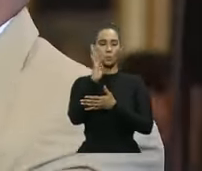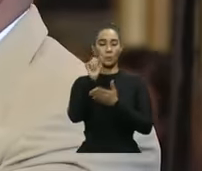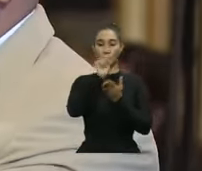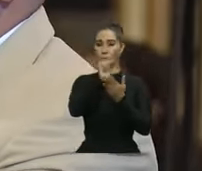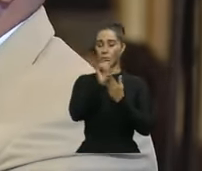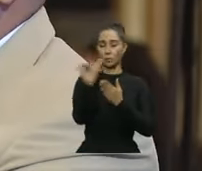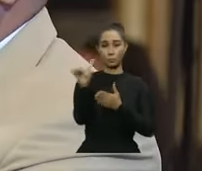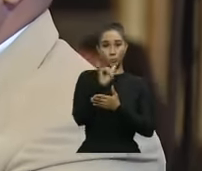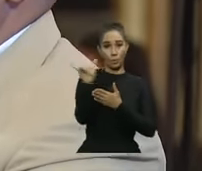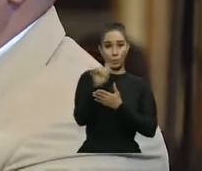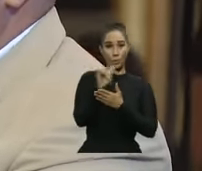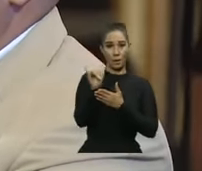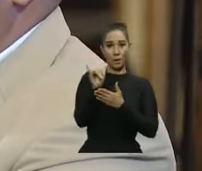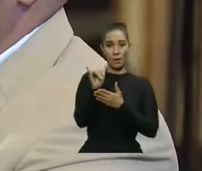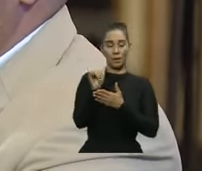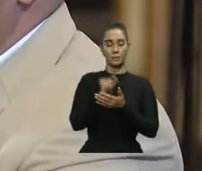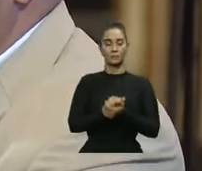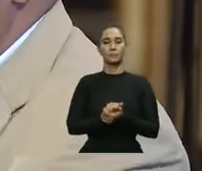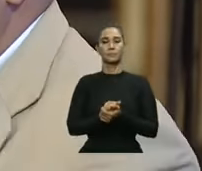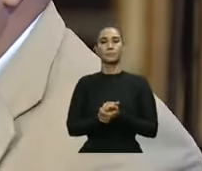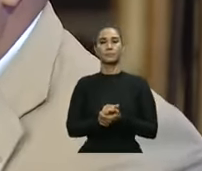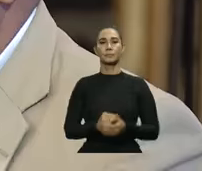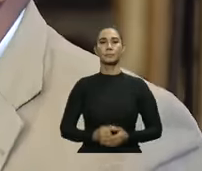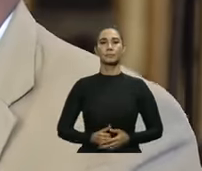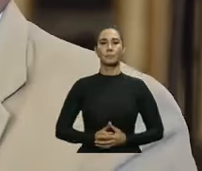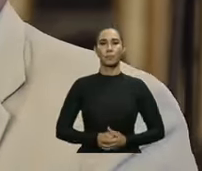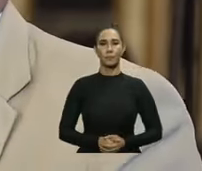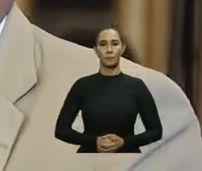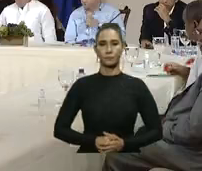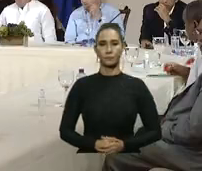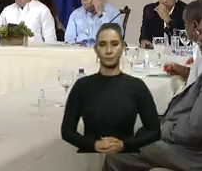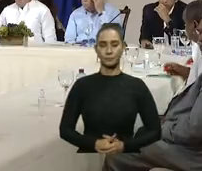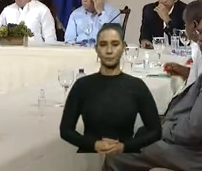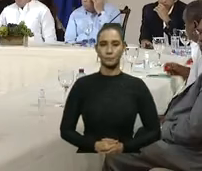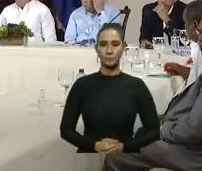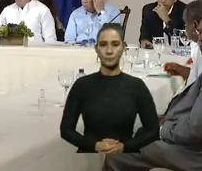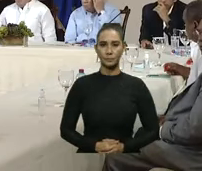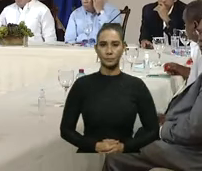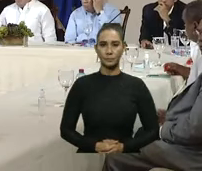situaciones, a pesar de que hay algunas leyes, pero muy flojas? Gracias, presidente.